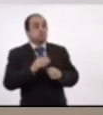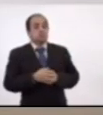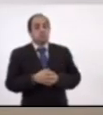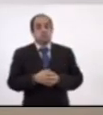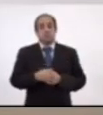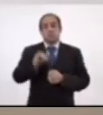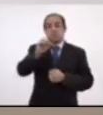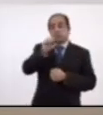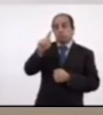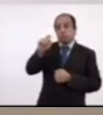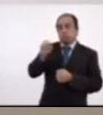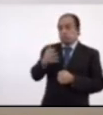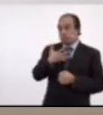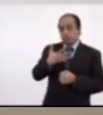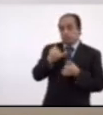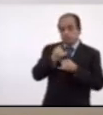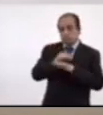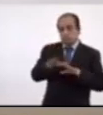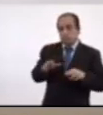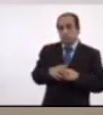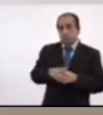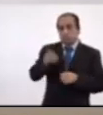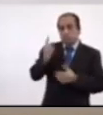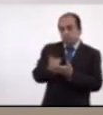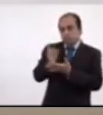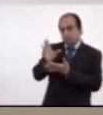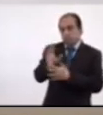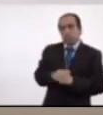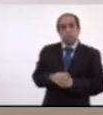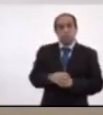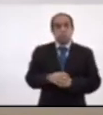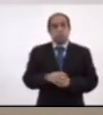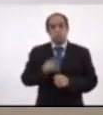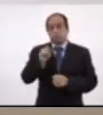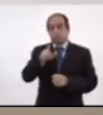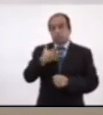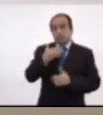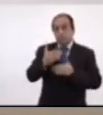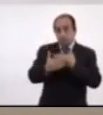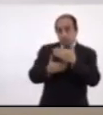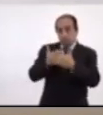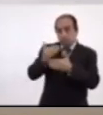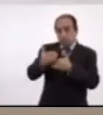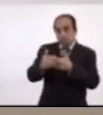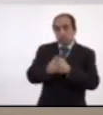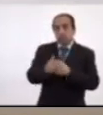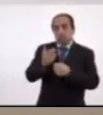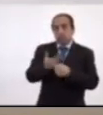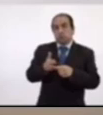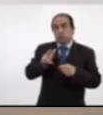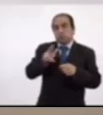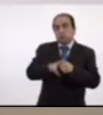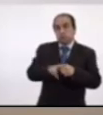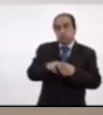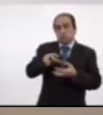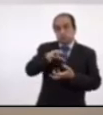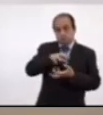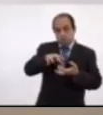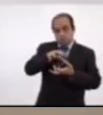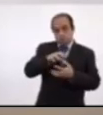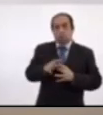El ISSSTE no tengo el dato, pero se los pasamos, pero también están en el proceso de hospitales